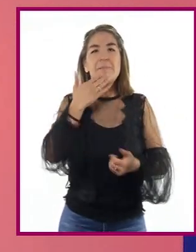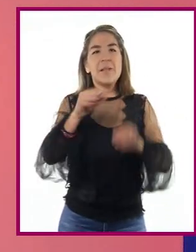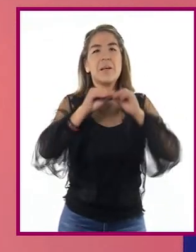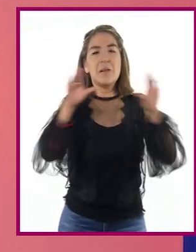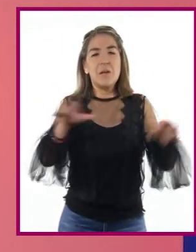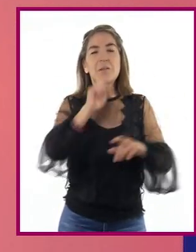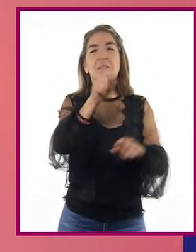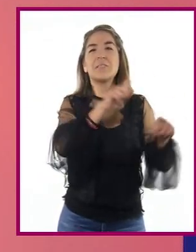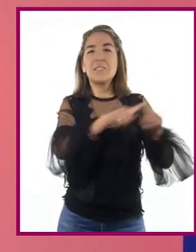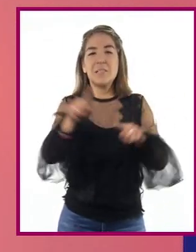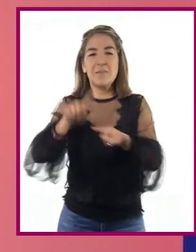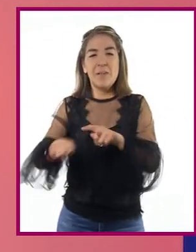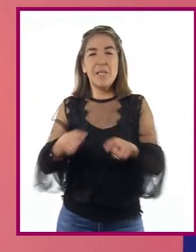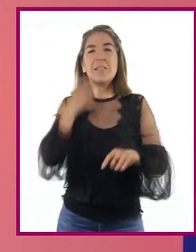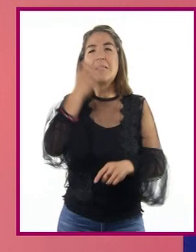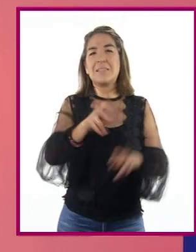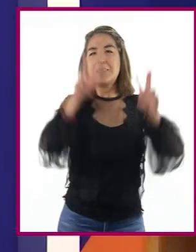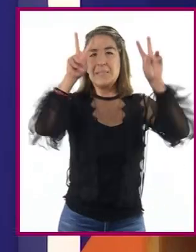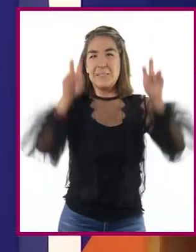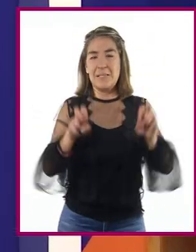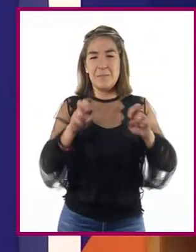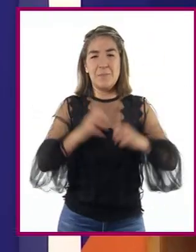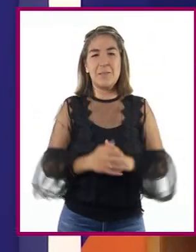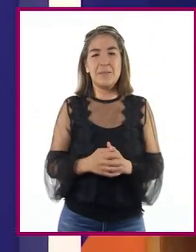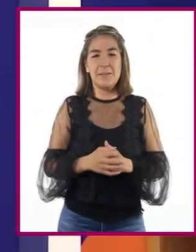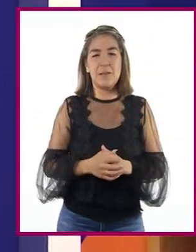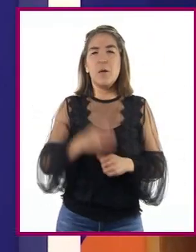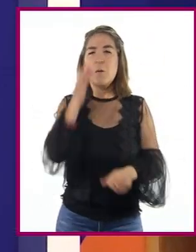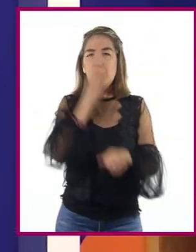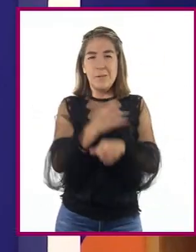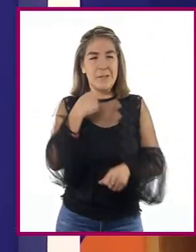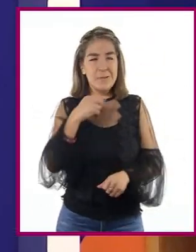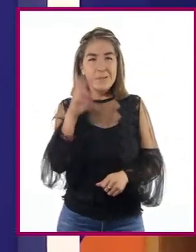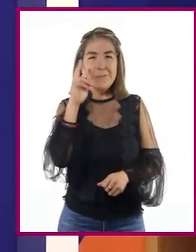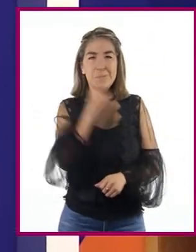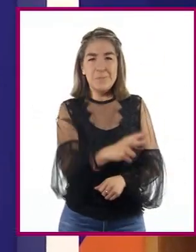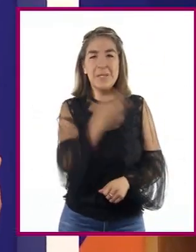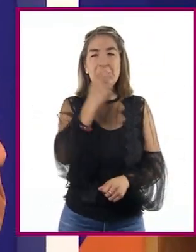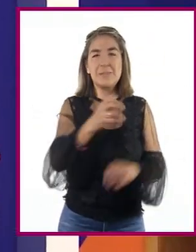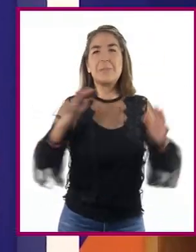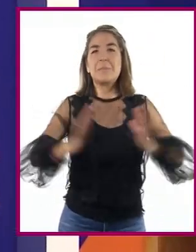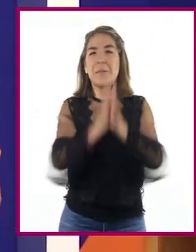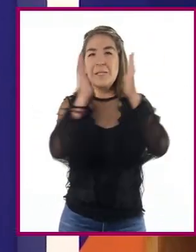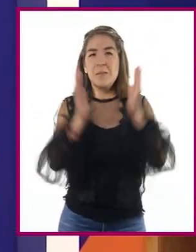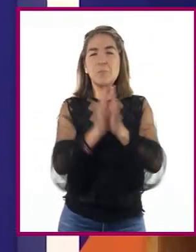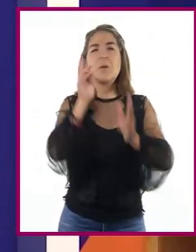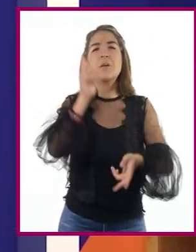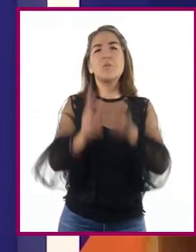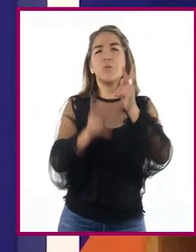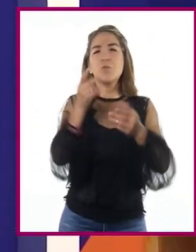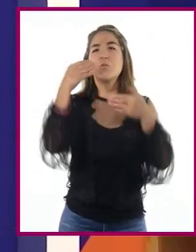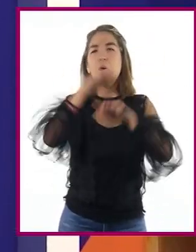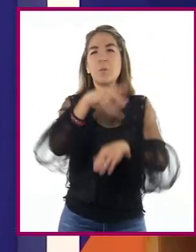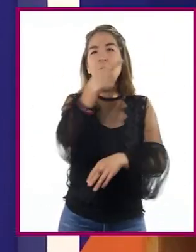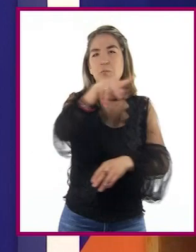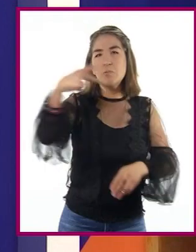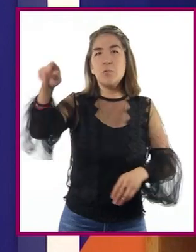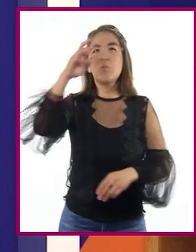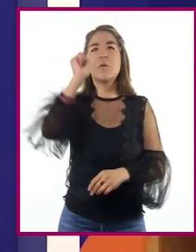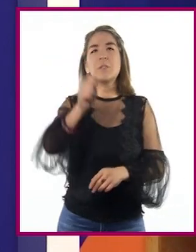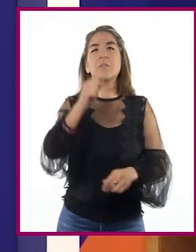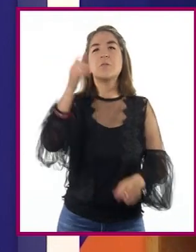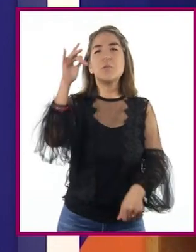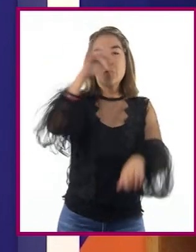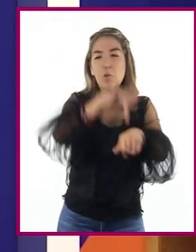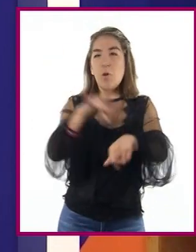las distintas vertientes del tema. He observado que los participantes hablan respetando su turno de forma